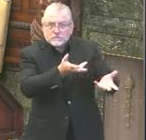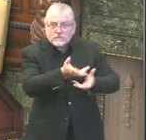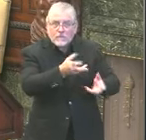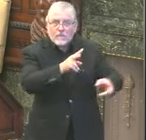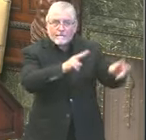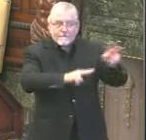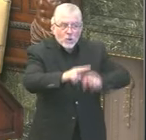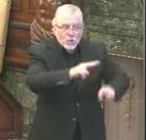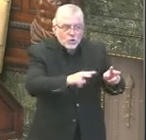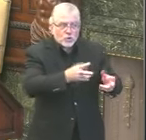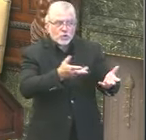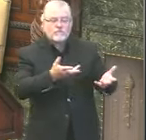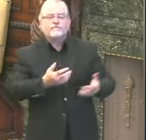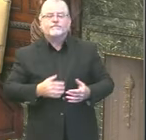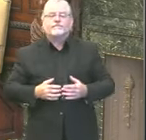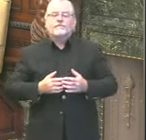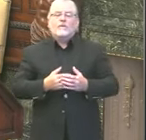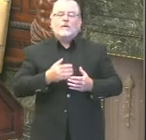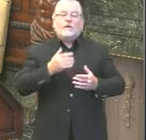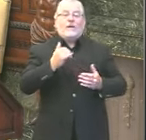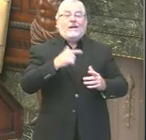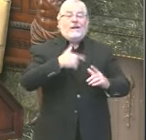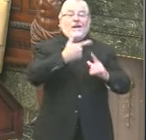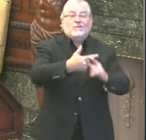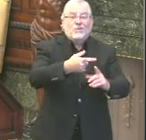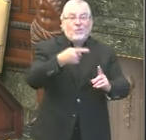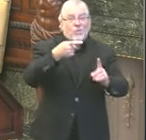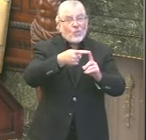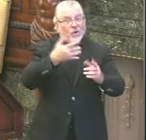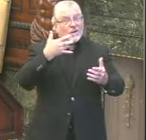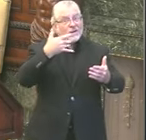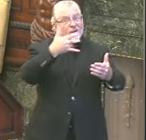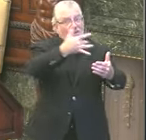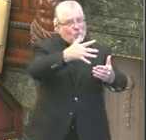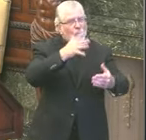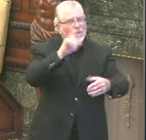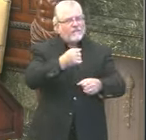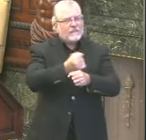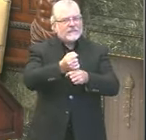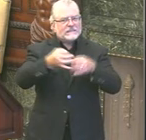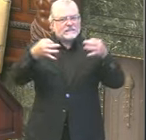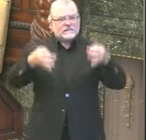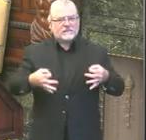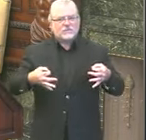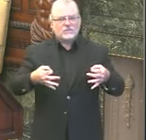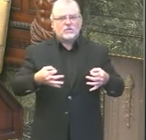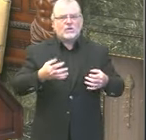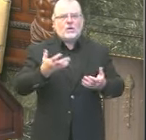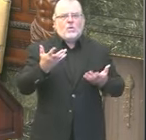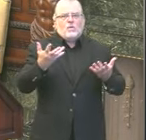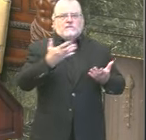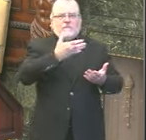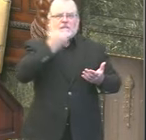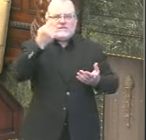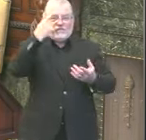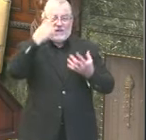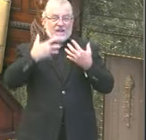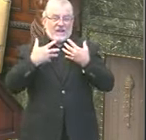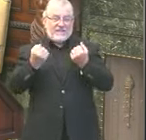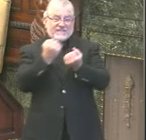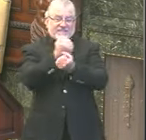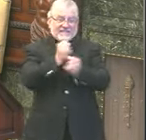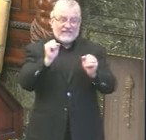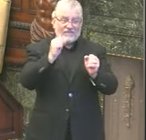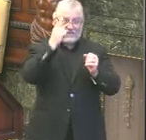decision which is in the best interest of the health and safety of everyone involved. Bueno, hemos estado en contacto con ellos de forma